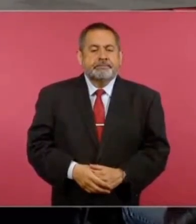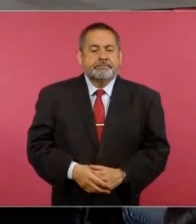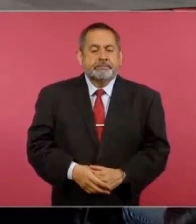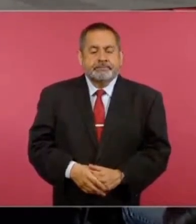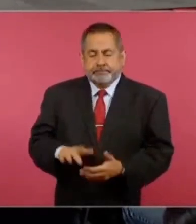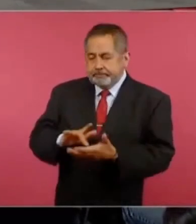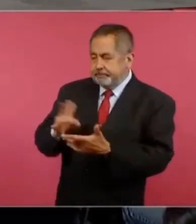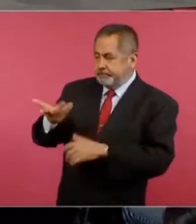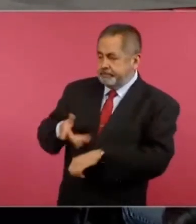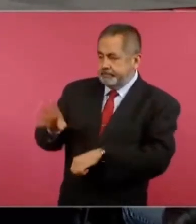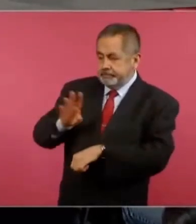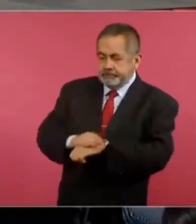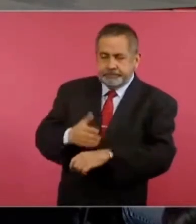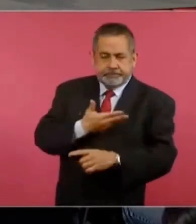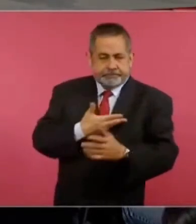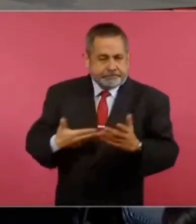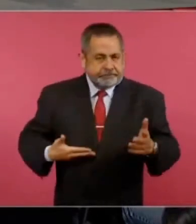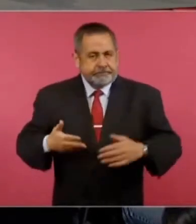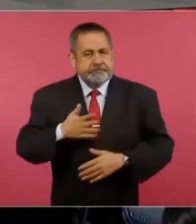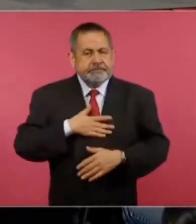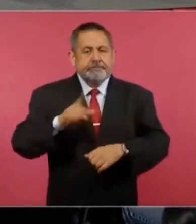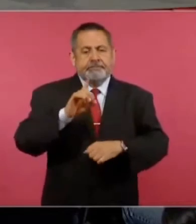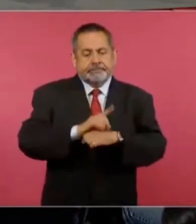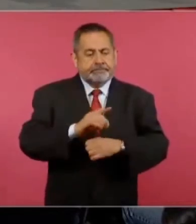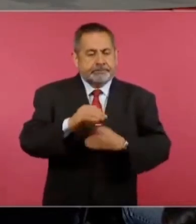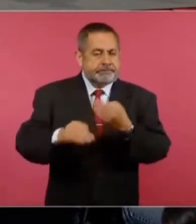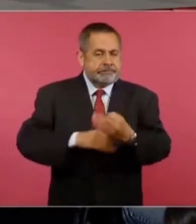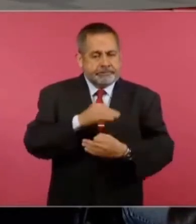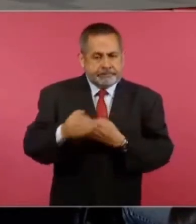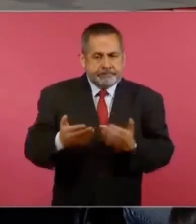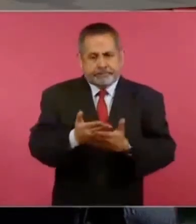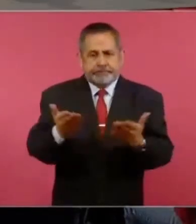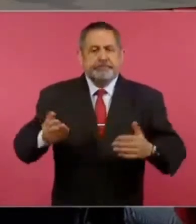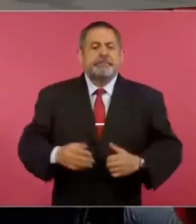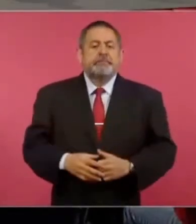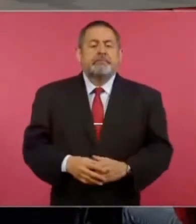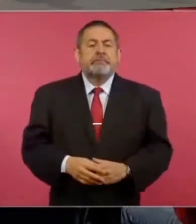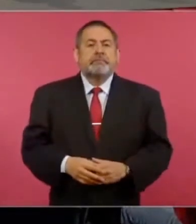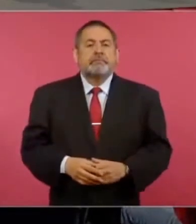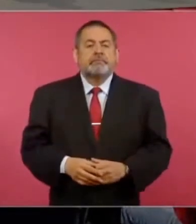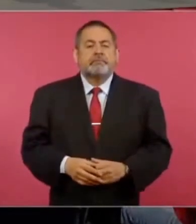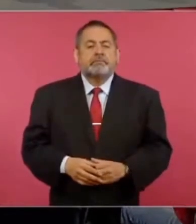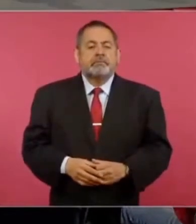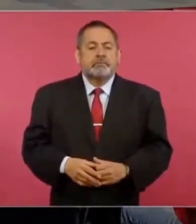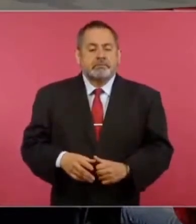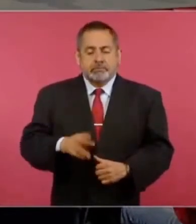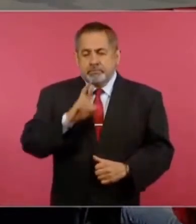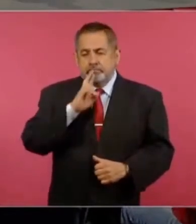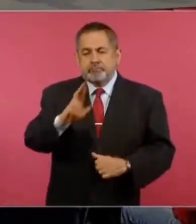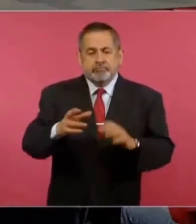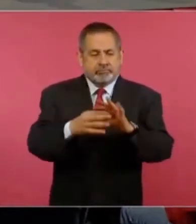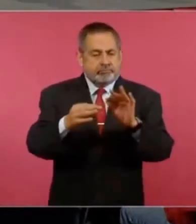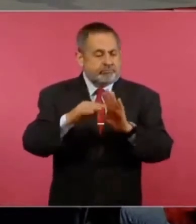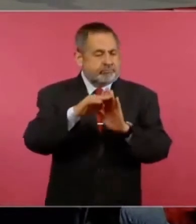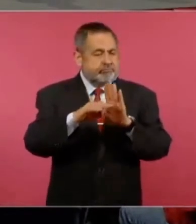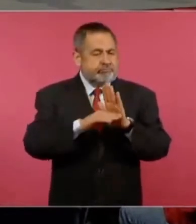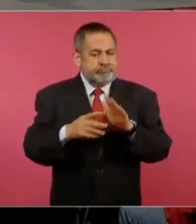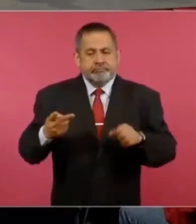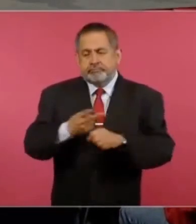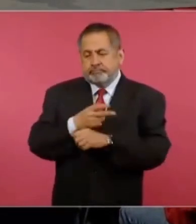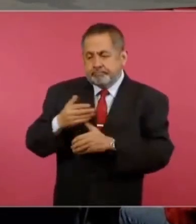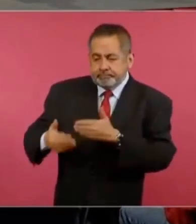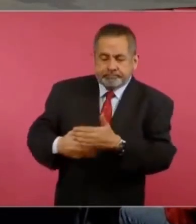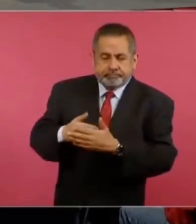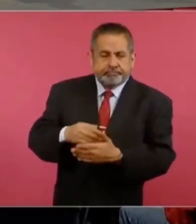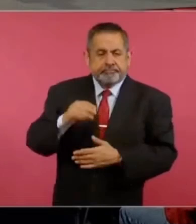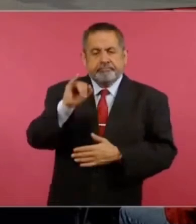Muchas gracias. Con su permiso, presidente, muy buenos días a todas y a todos. Reportamos sobre el avance del IMSS